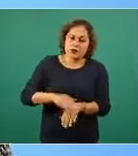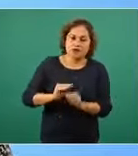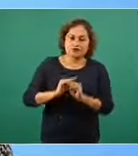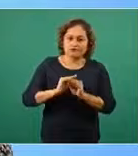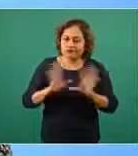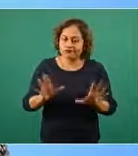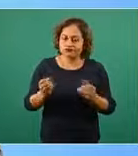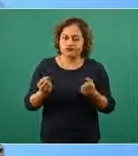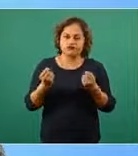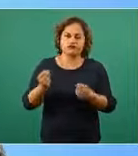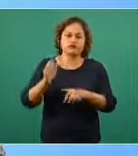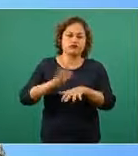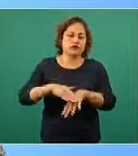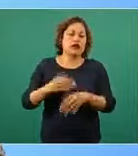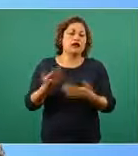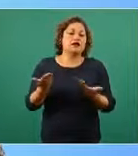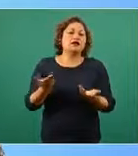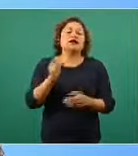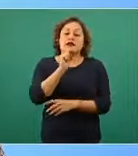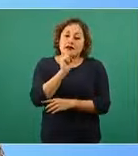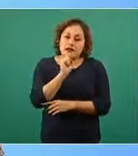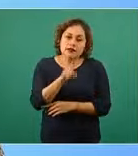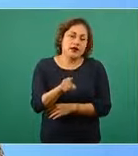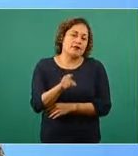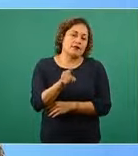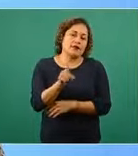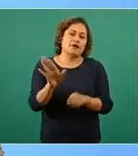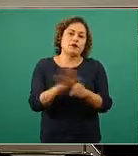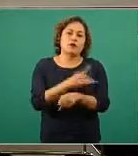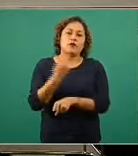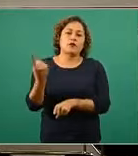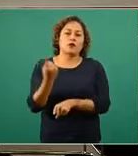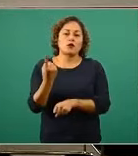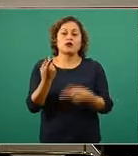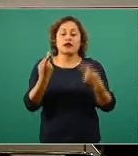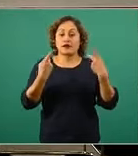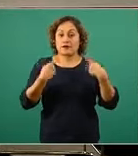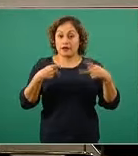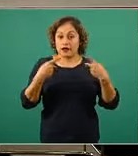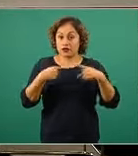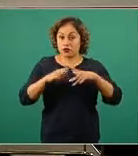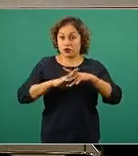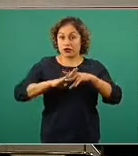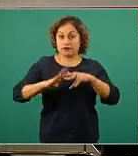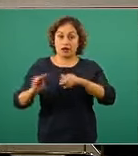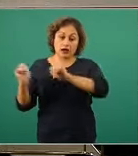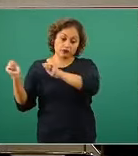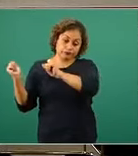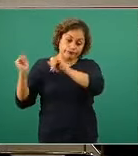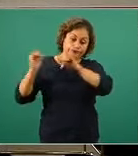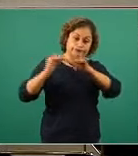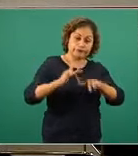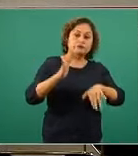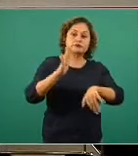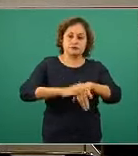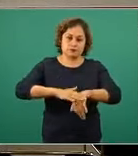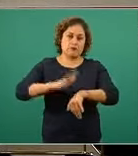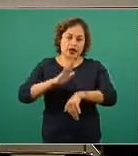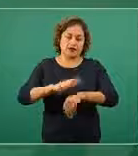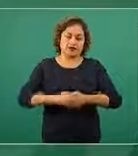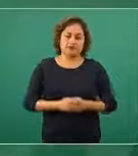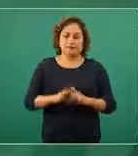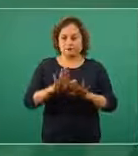también tiene que ver con que hay un flujo mayor de esta población en territorio mexicano. Como les comentaba,